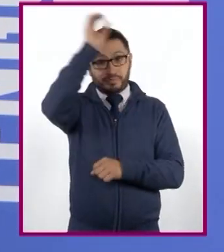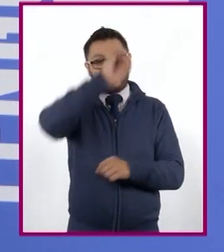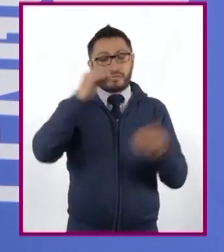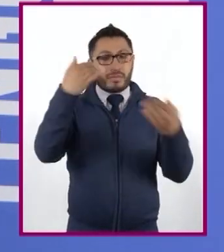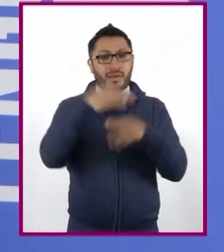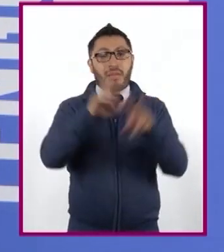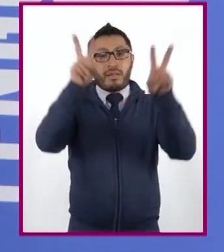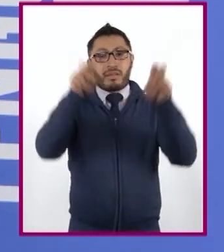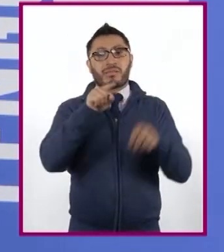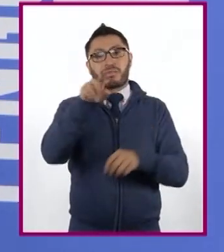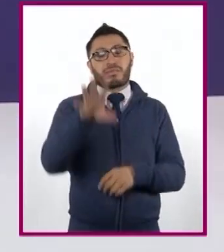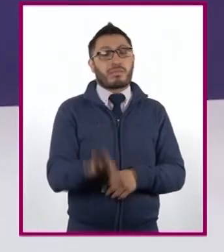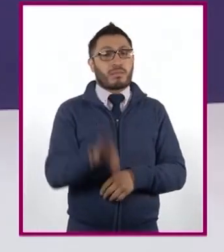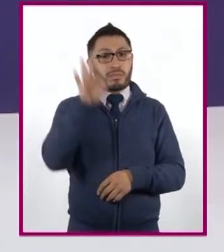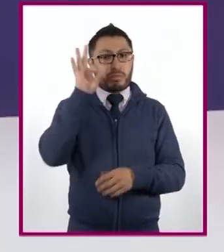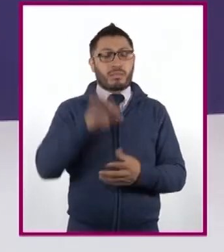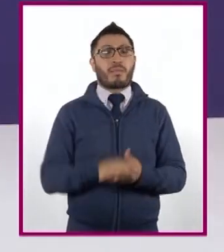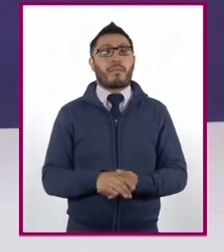que elijan.